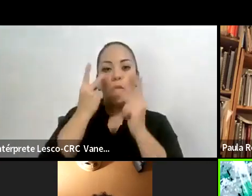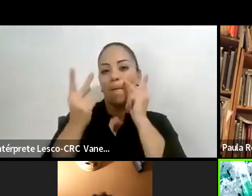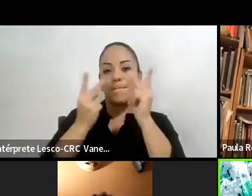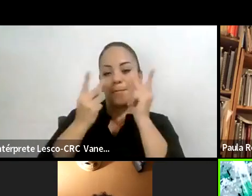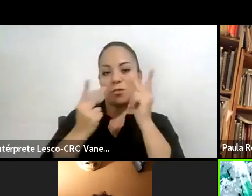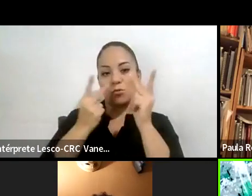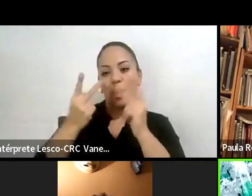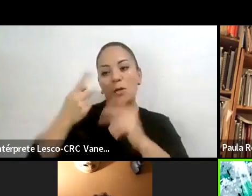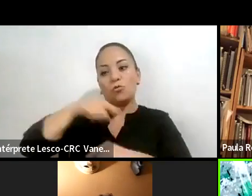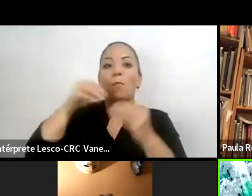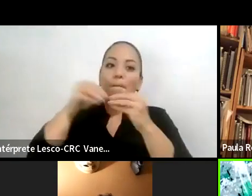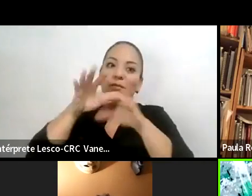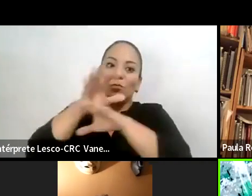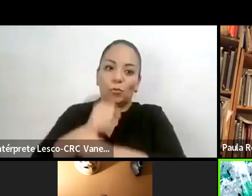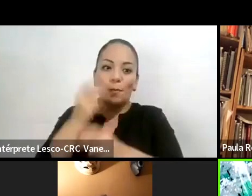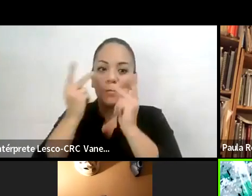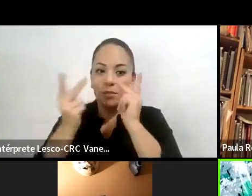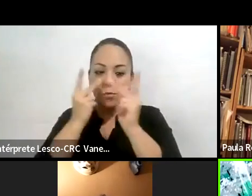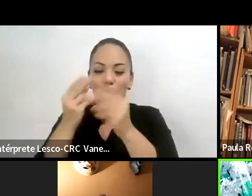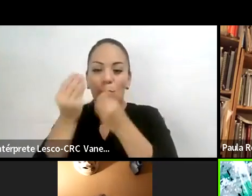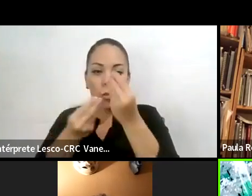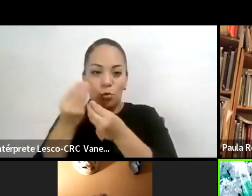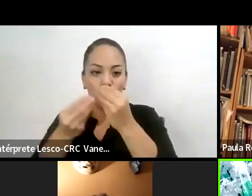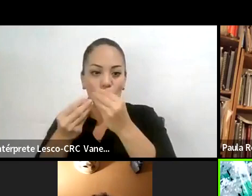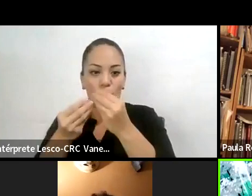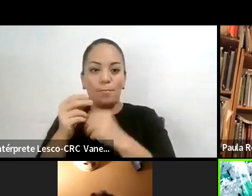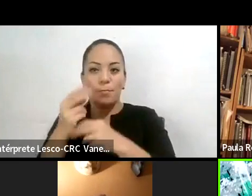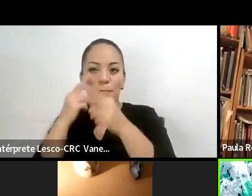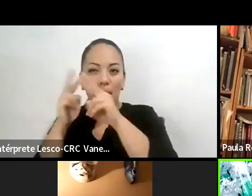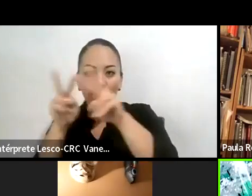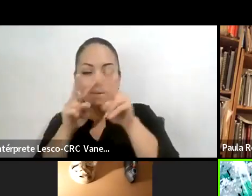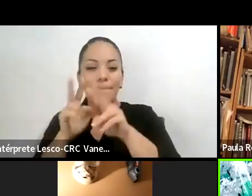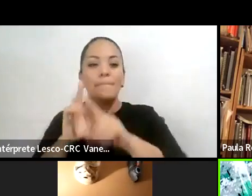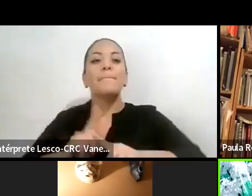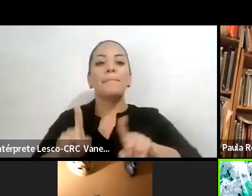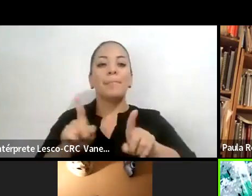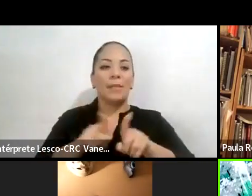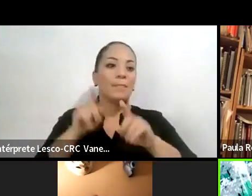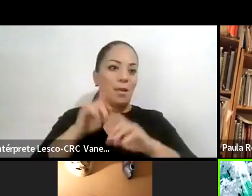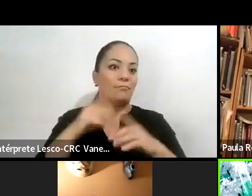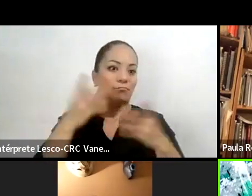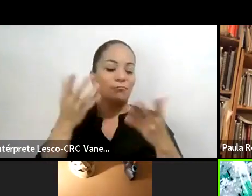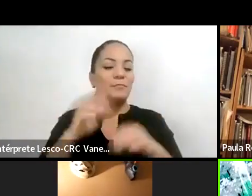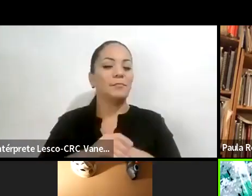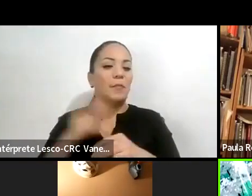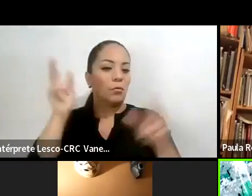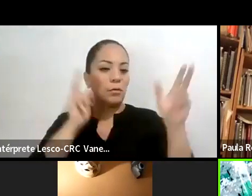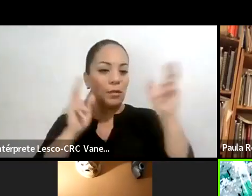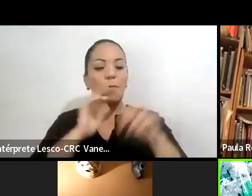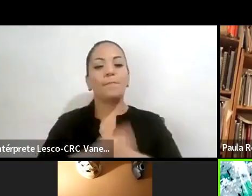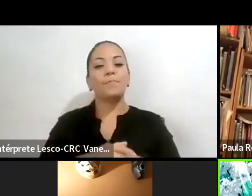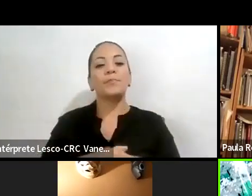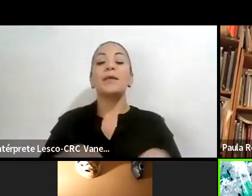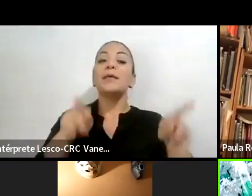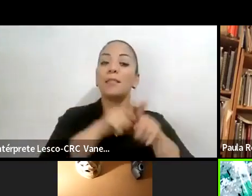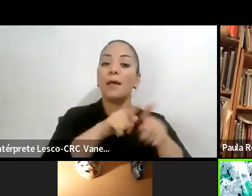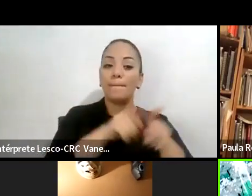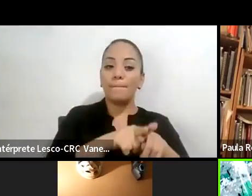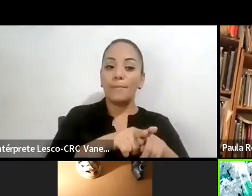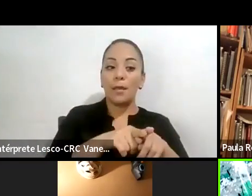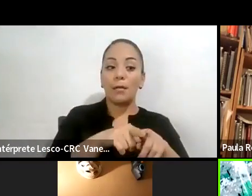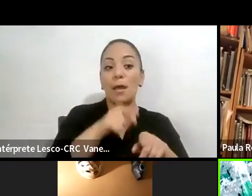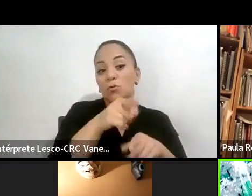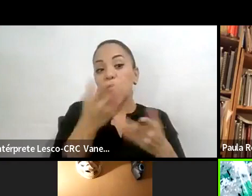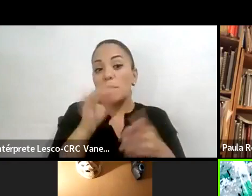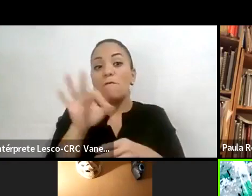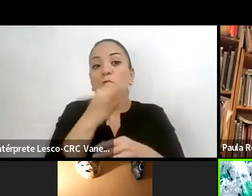estamos acostumbrados con la producción audiovisual. Y por otro lado, puede ser un medio muy democrático